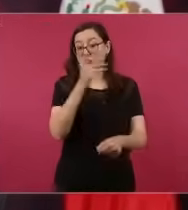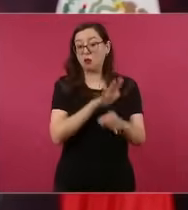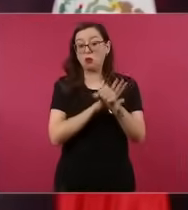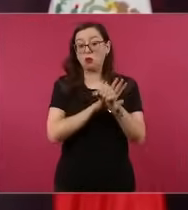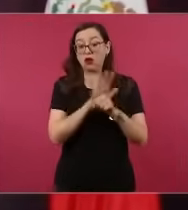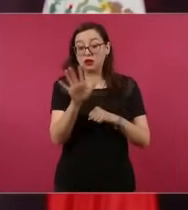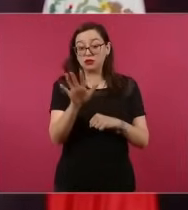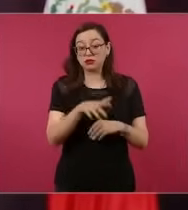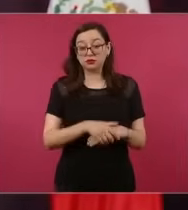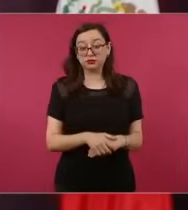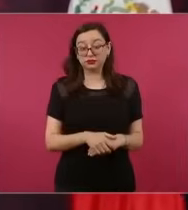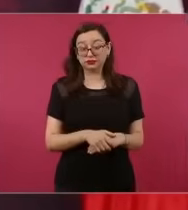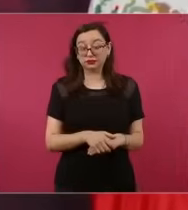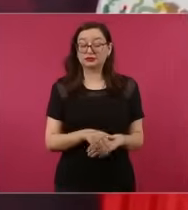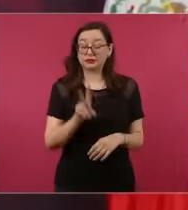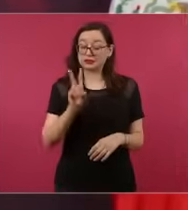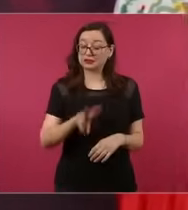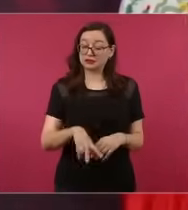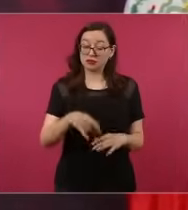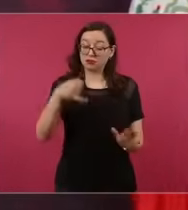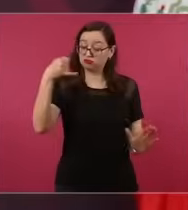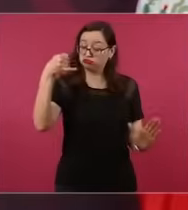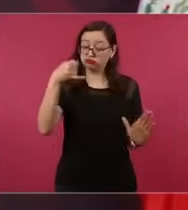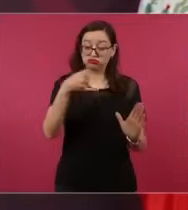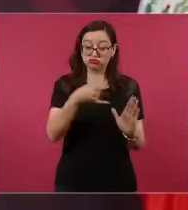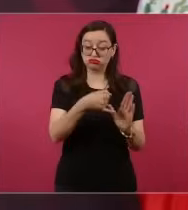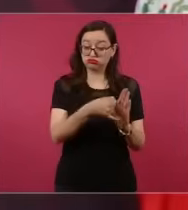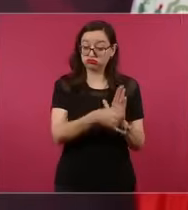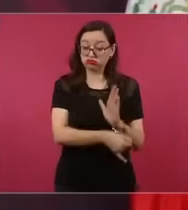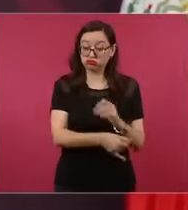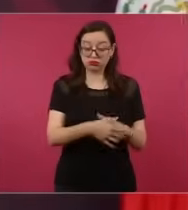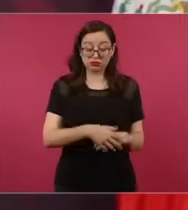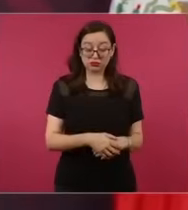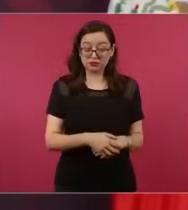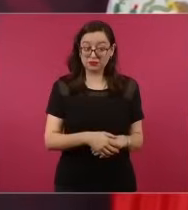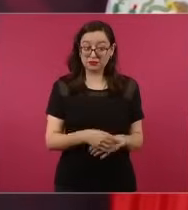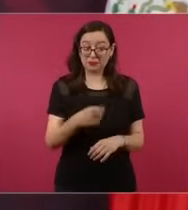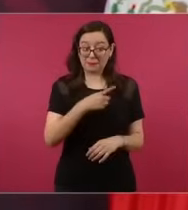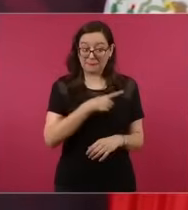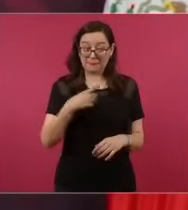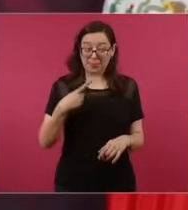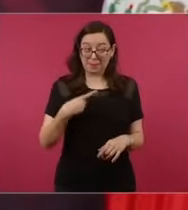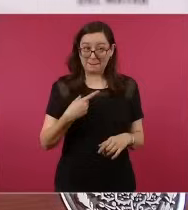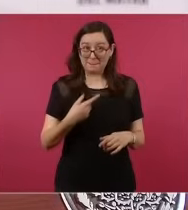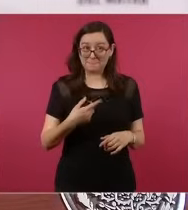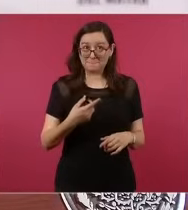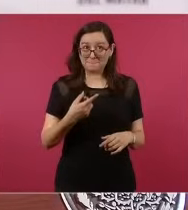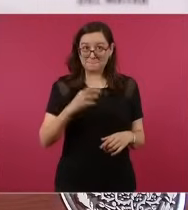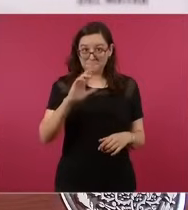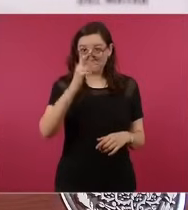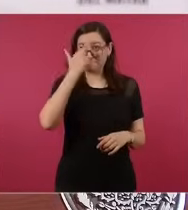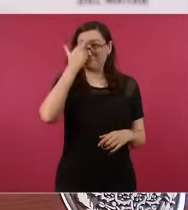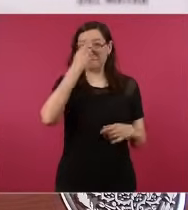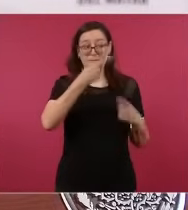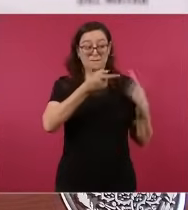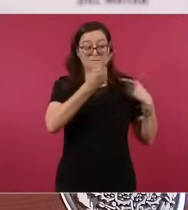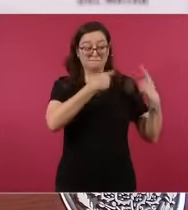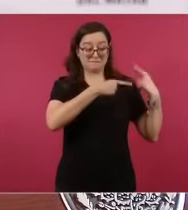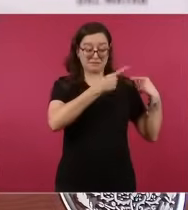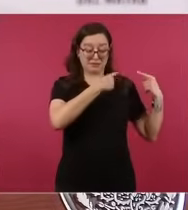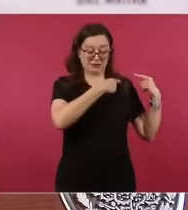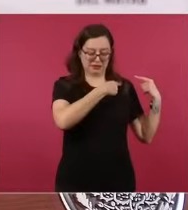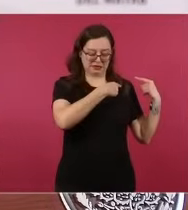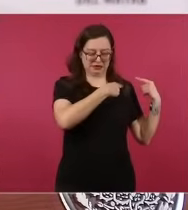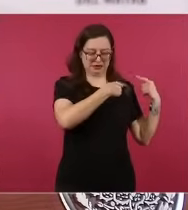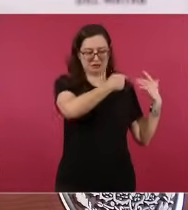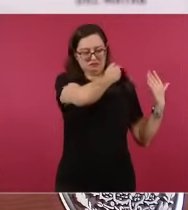de remontar, es que no le tienen ni amor ni respeto al